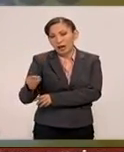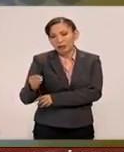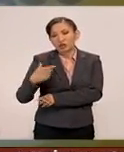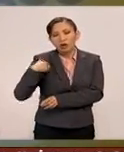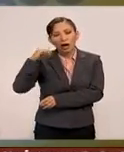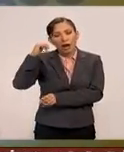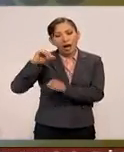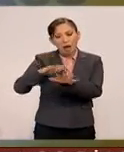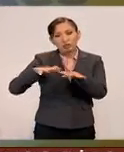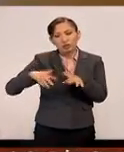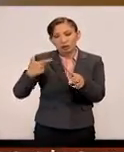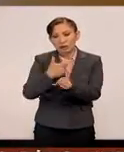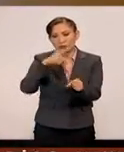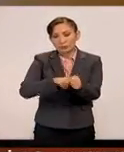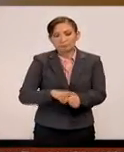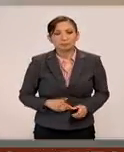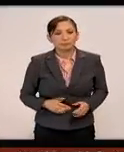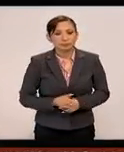el Auditorio Nacional.